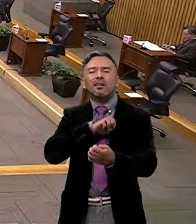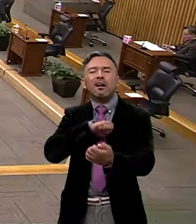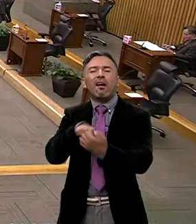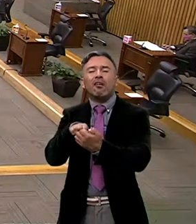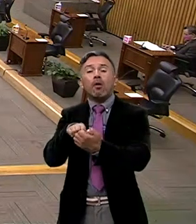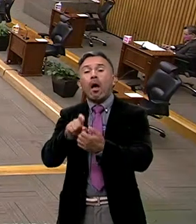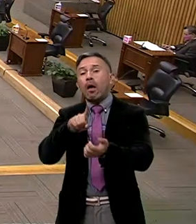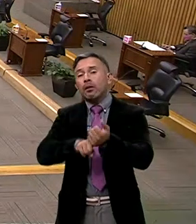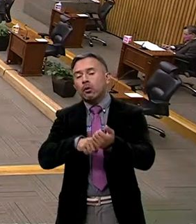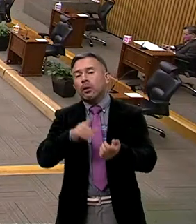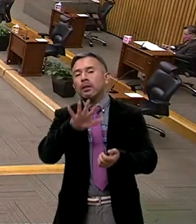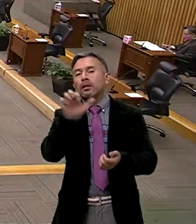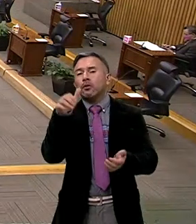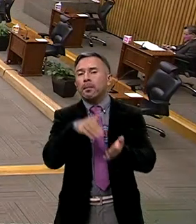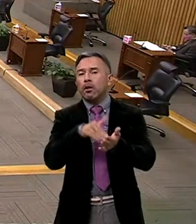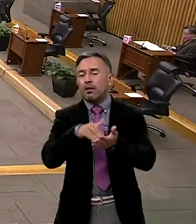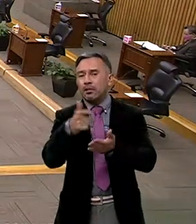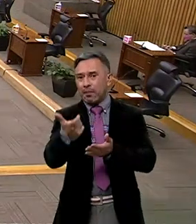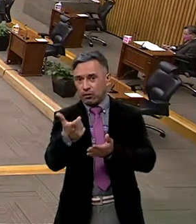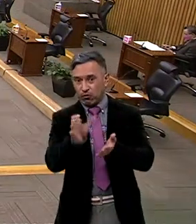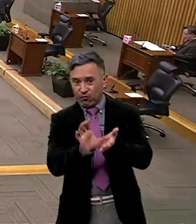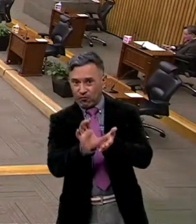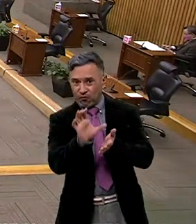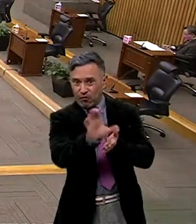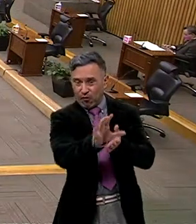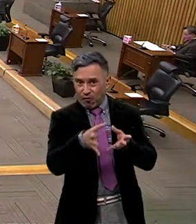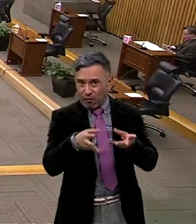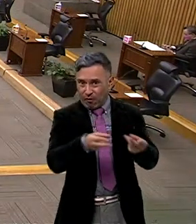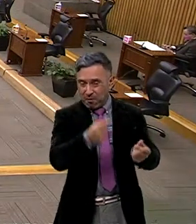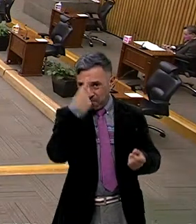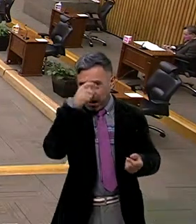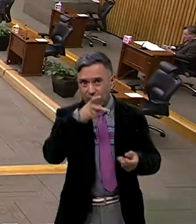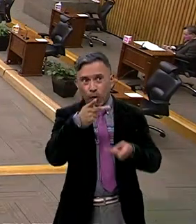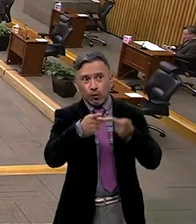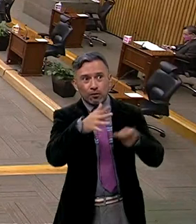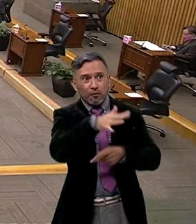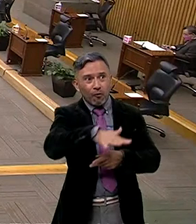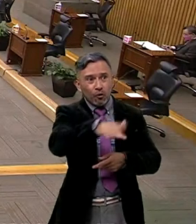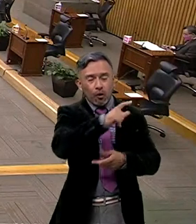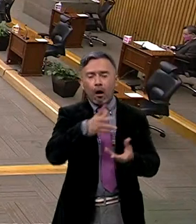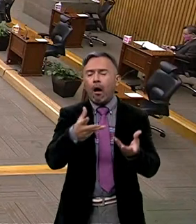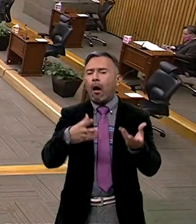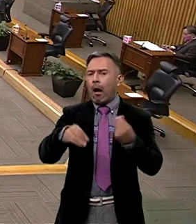500 millones de pesos de la consulta popular que bien pudieron expectante